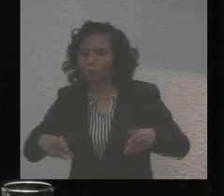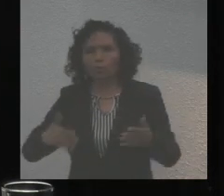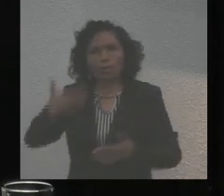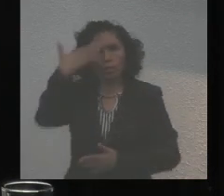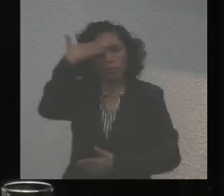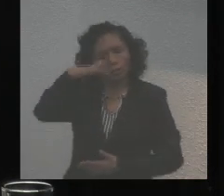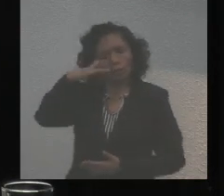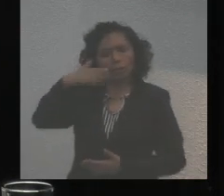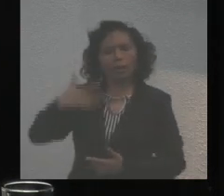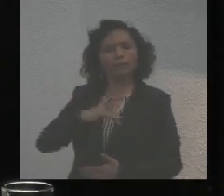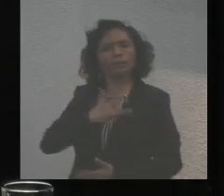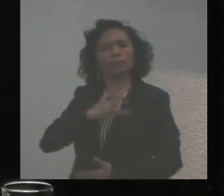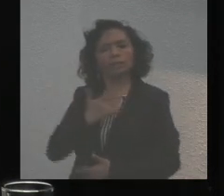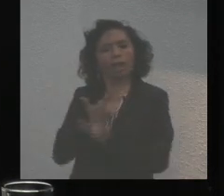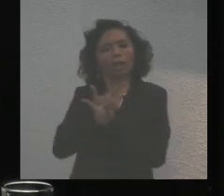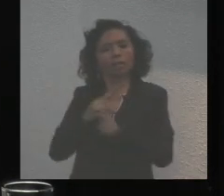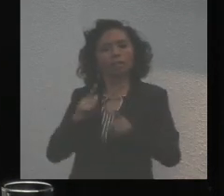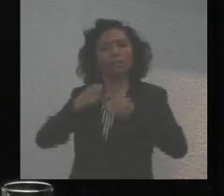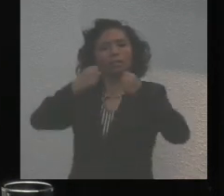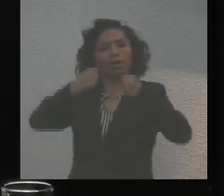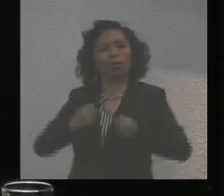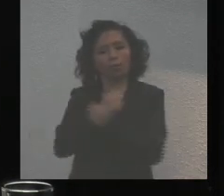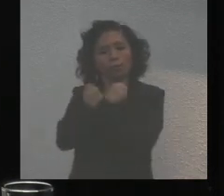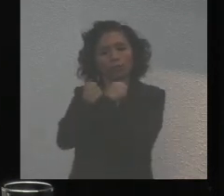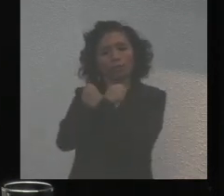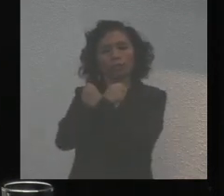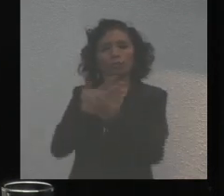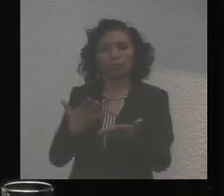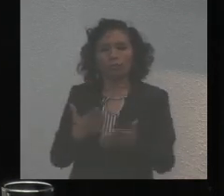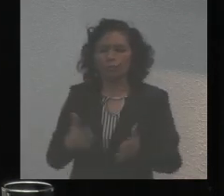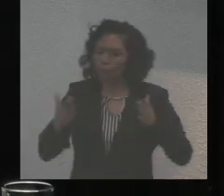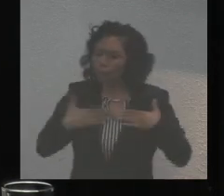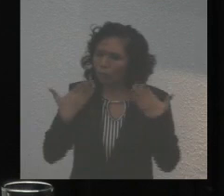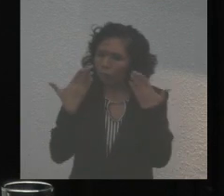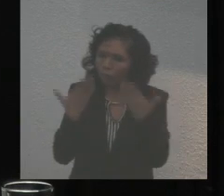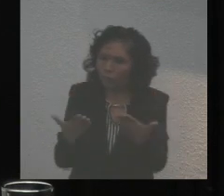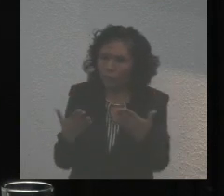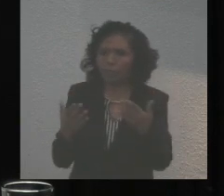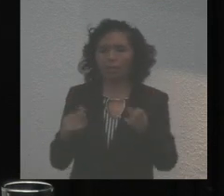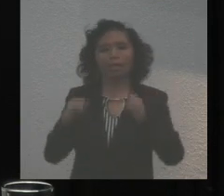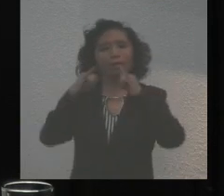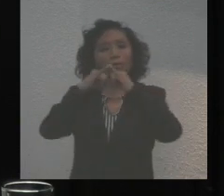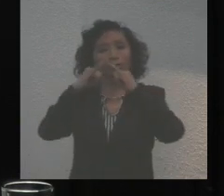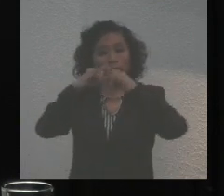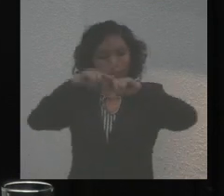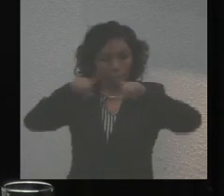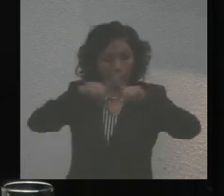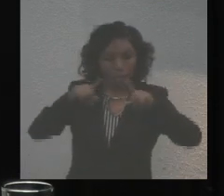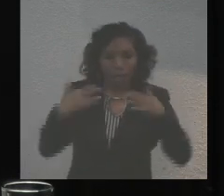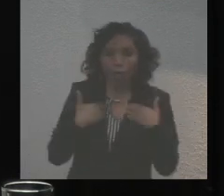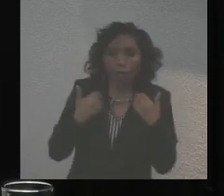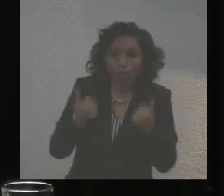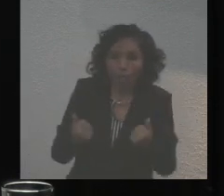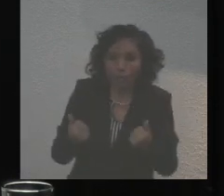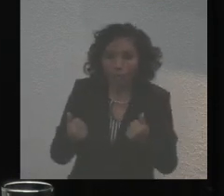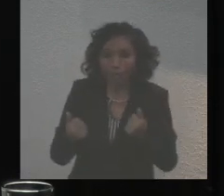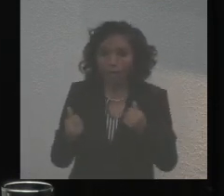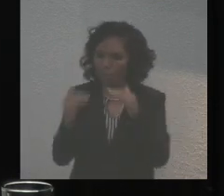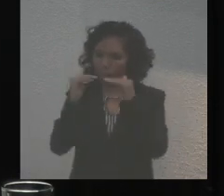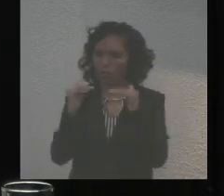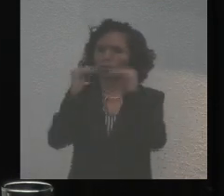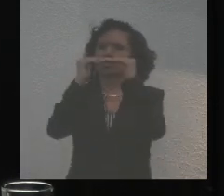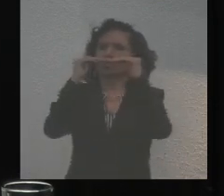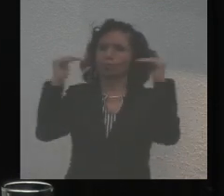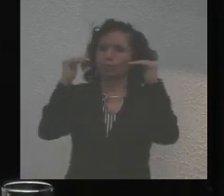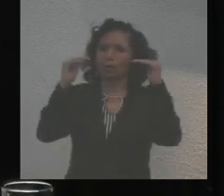sienta libre, se sienta seguro, se sienta protegido, que confíe en sus instituciones, que comprenda que la democracia no es